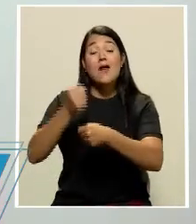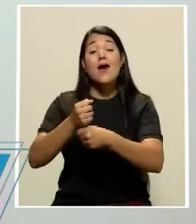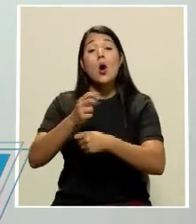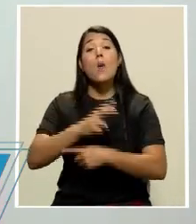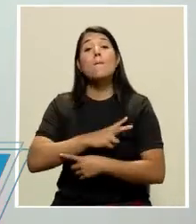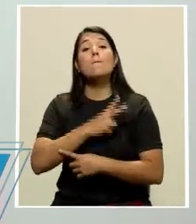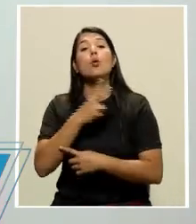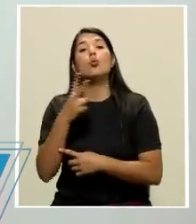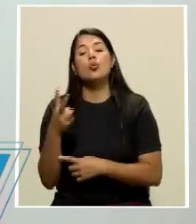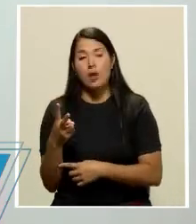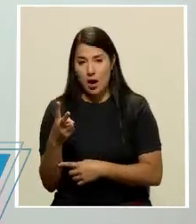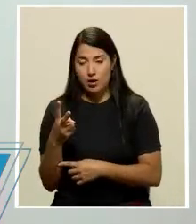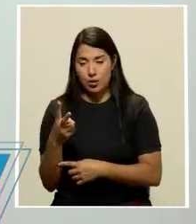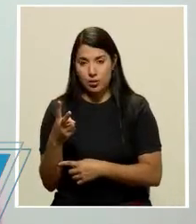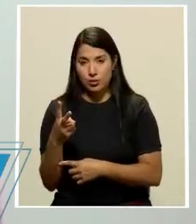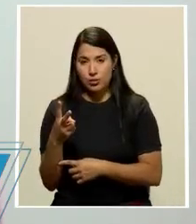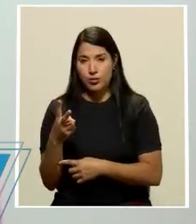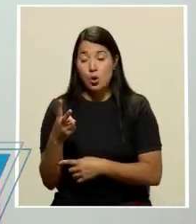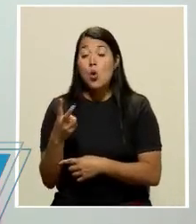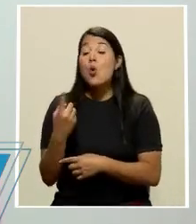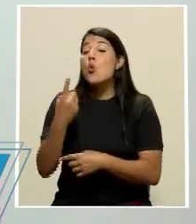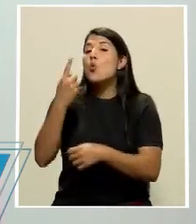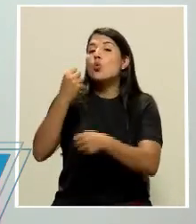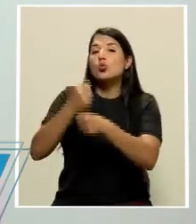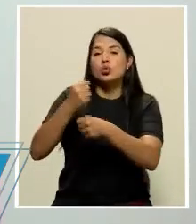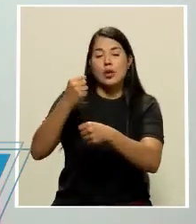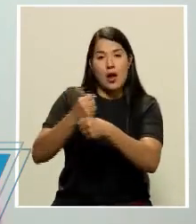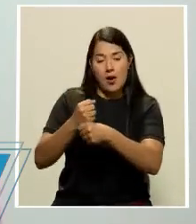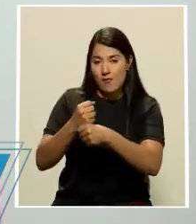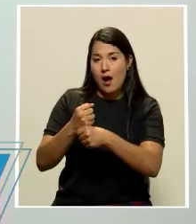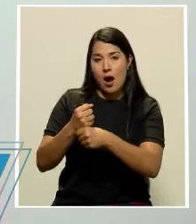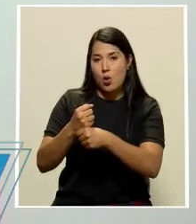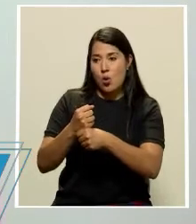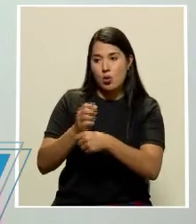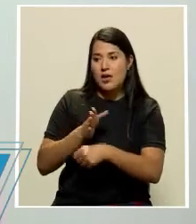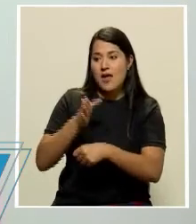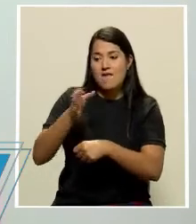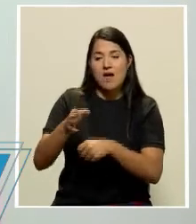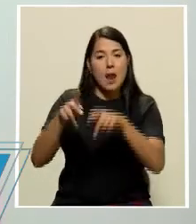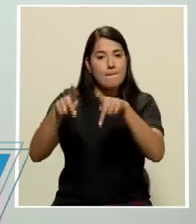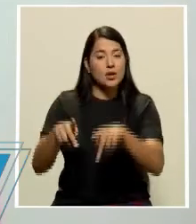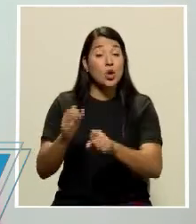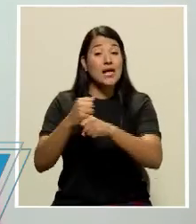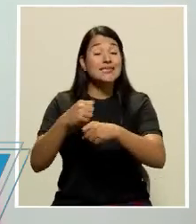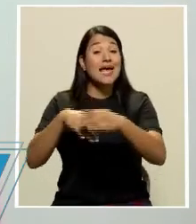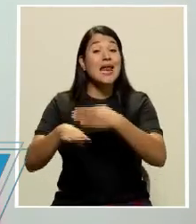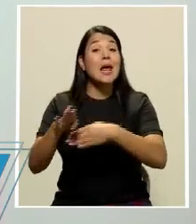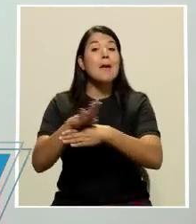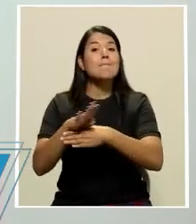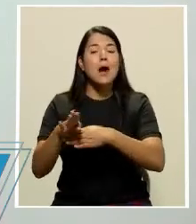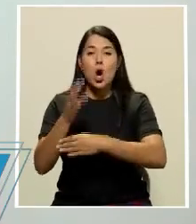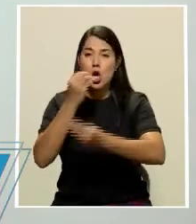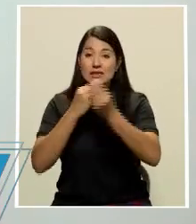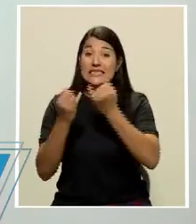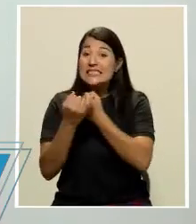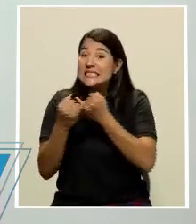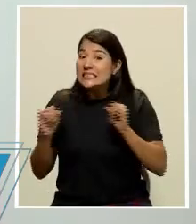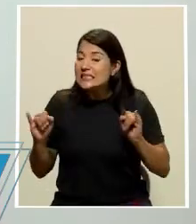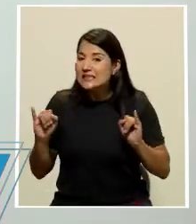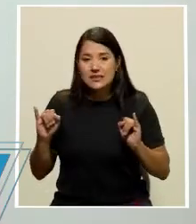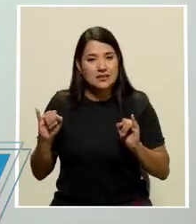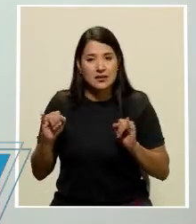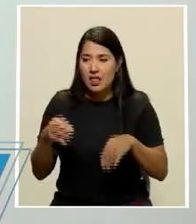es efectivamente un trabajo que vienen las personas a hacer al banco de alimentos sin recibir a